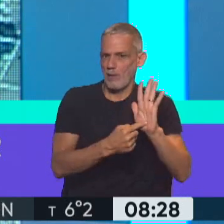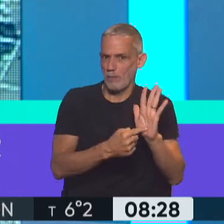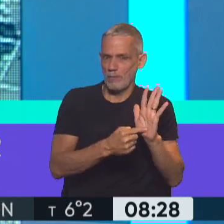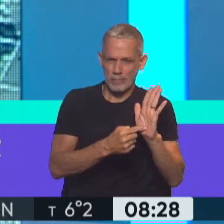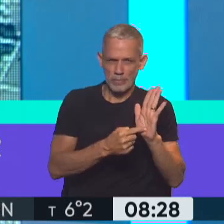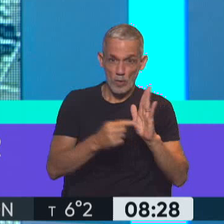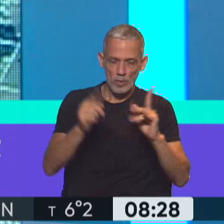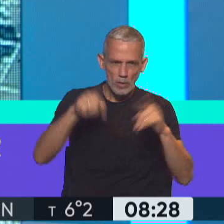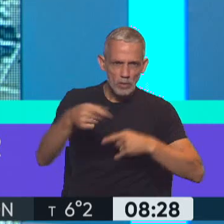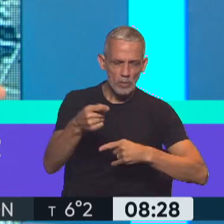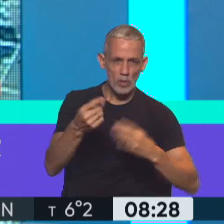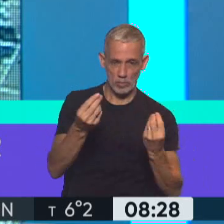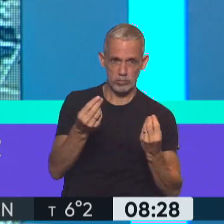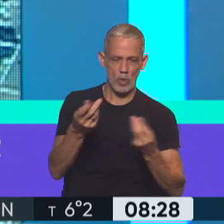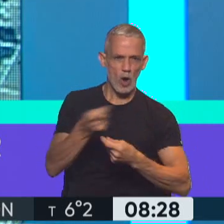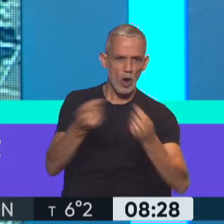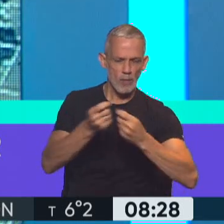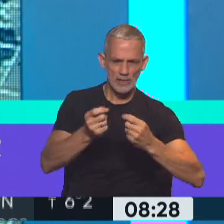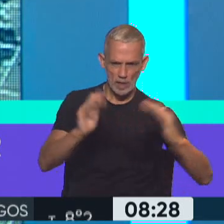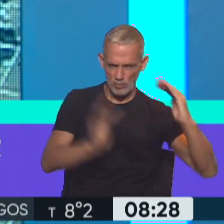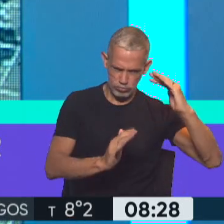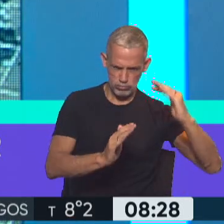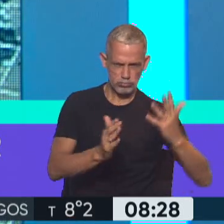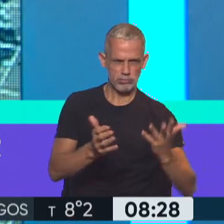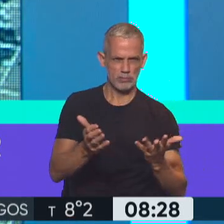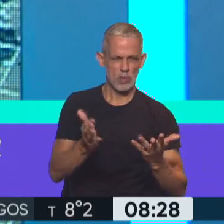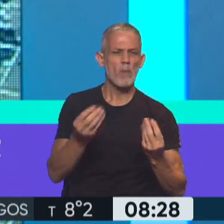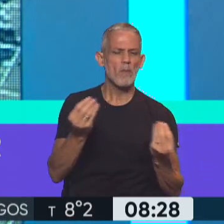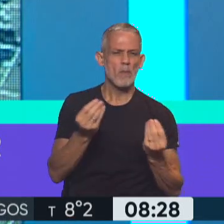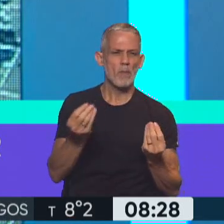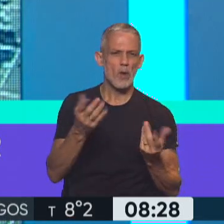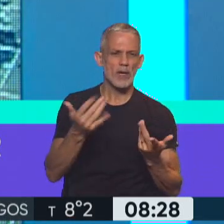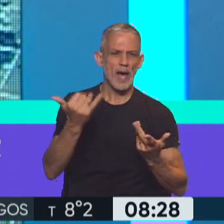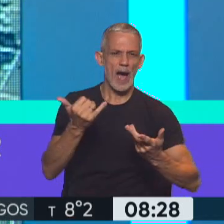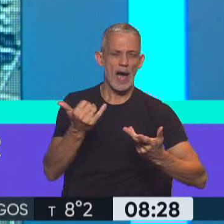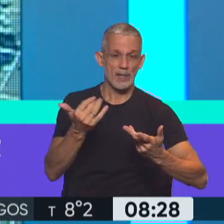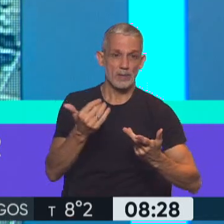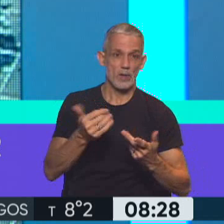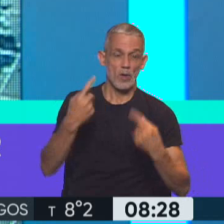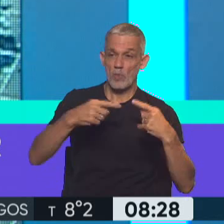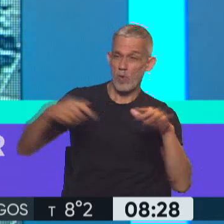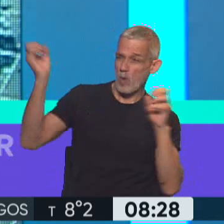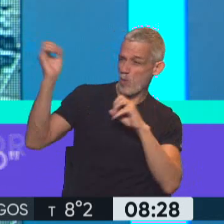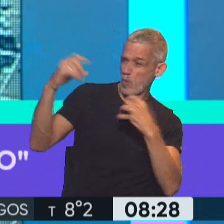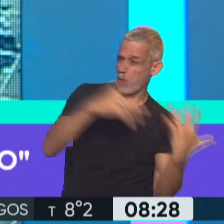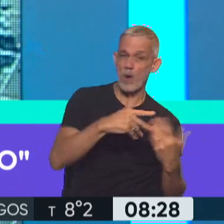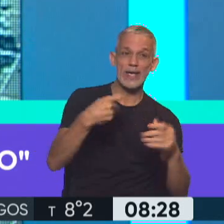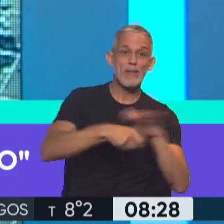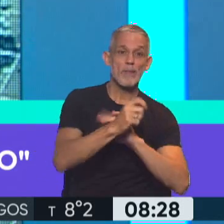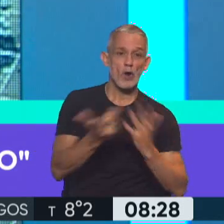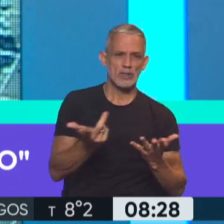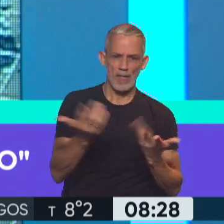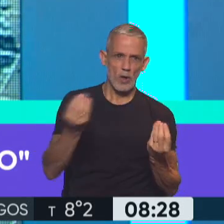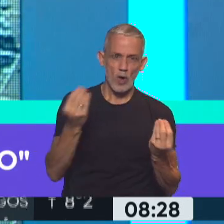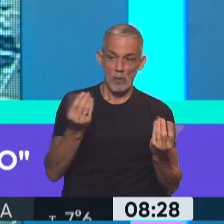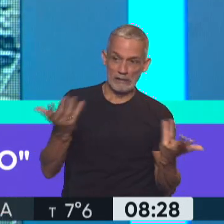consecuencia económica un déficit comercial muy, muy grande, haciendo que hubiera una avalancha de productos importados, ¿no? Entonces, ese déficit comercial, ¿cómo se